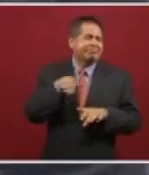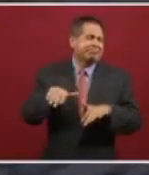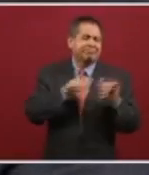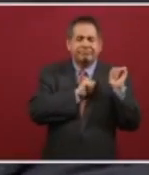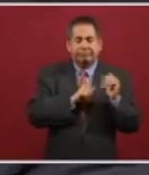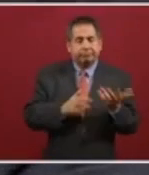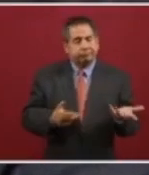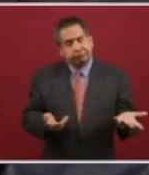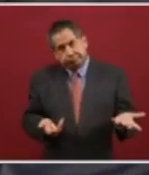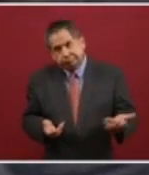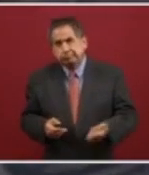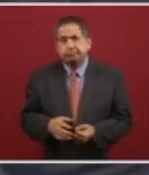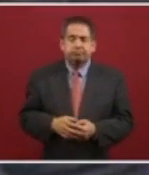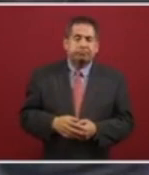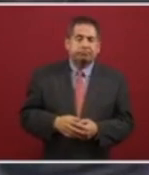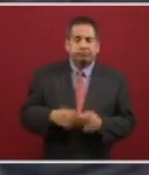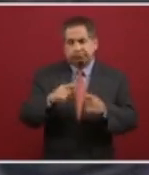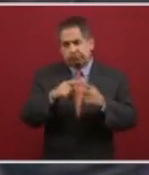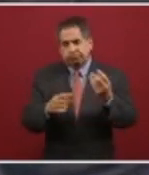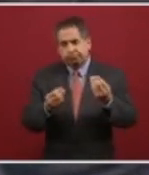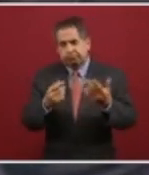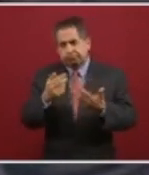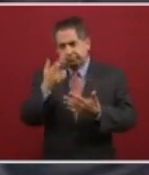sea, no son